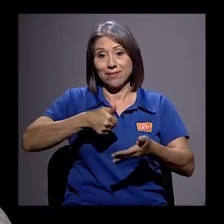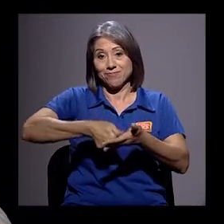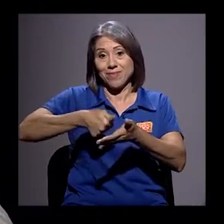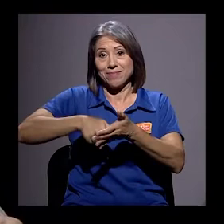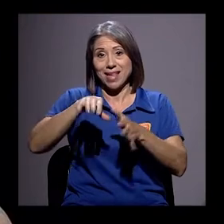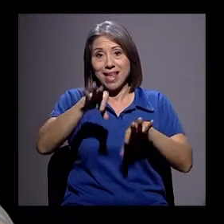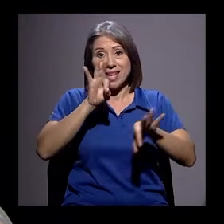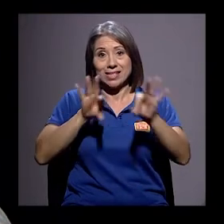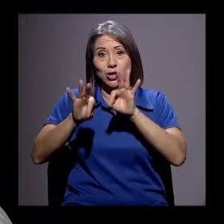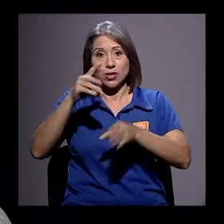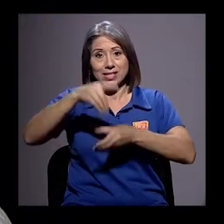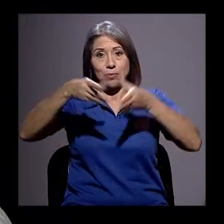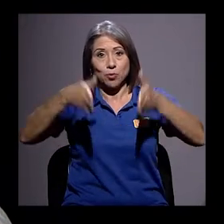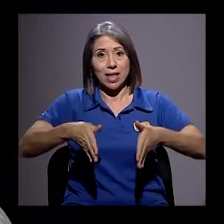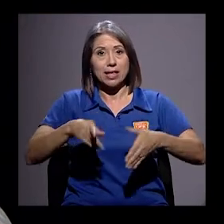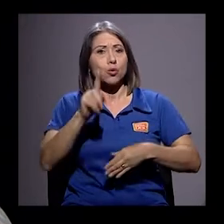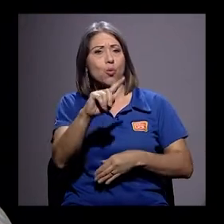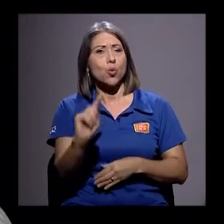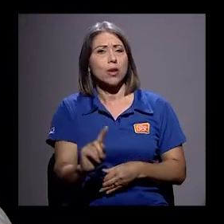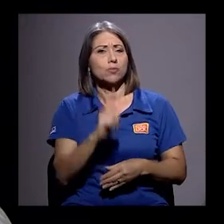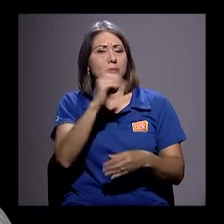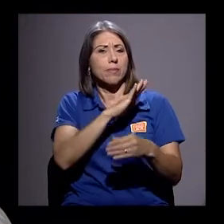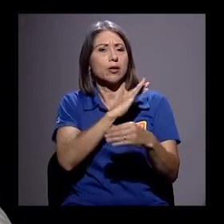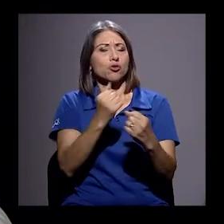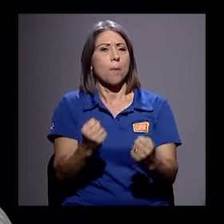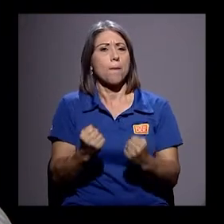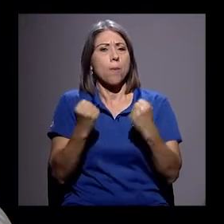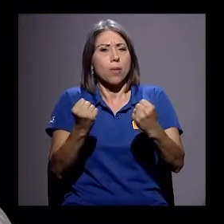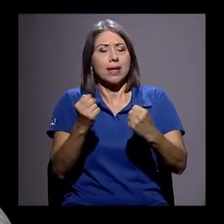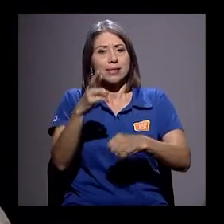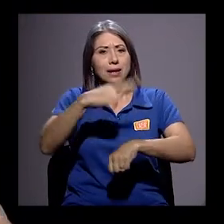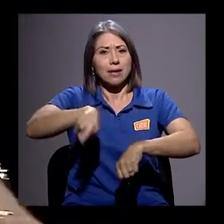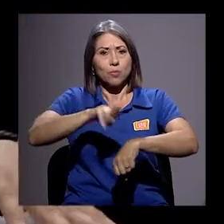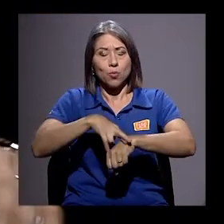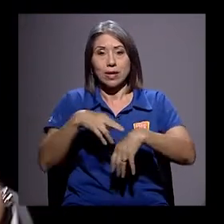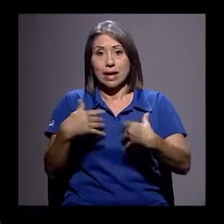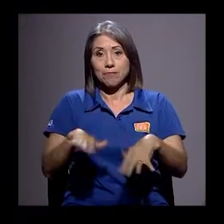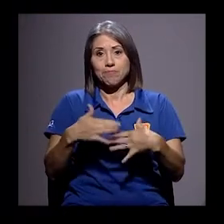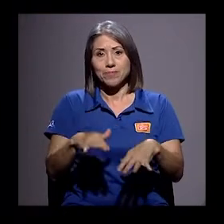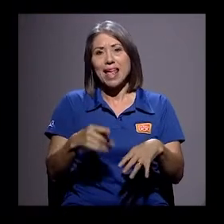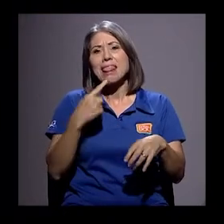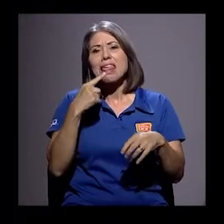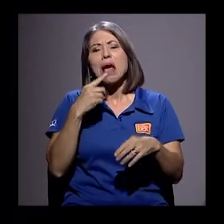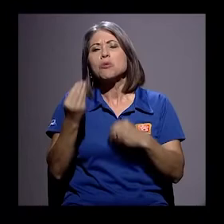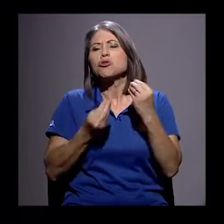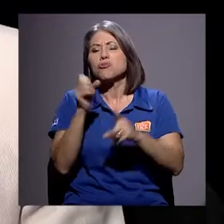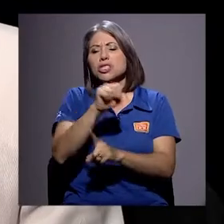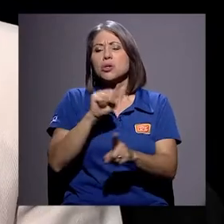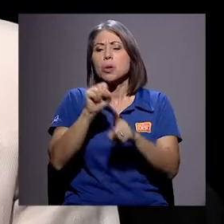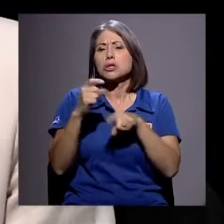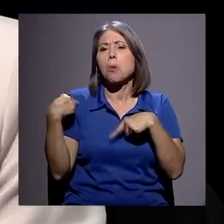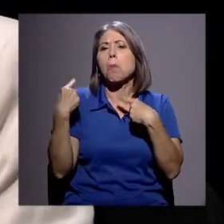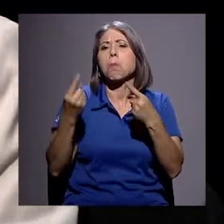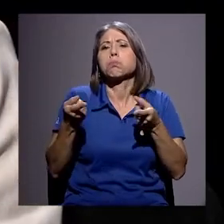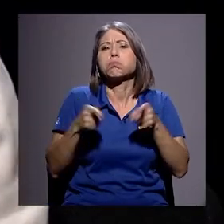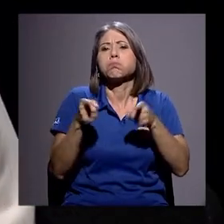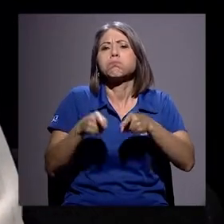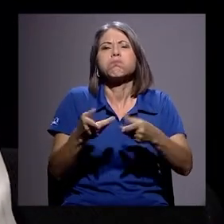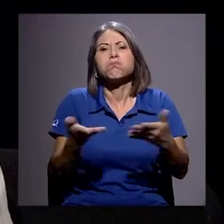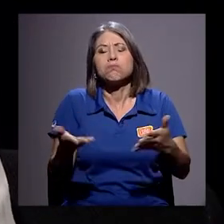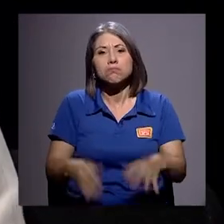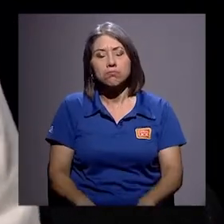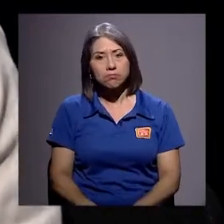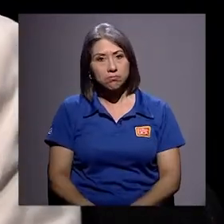uno de los primeros poderes de la república y más referentes pongamos como el estado la cuestión de lo que tenemos bueno